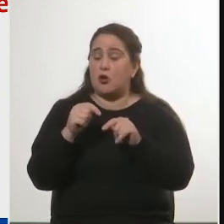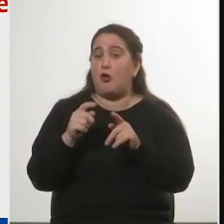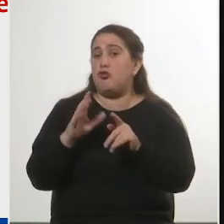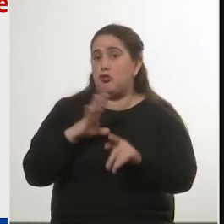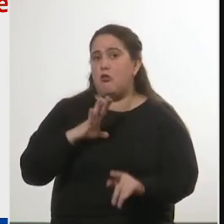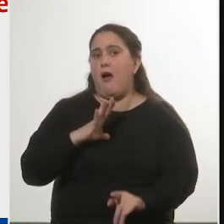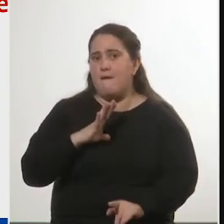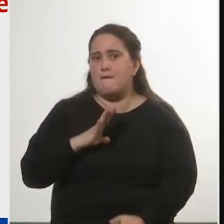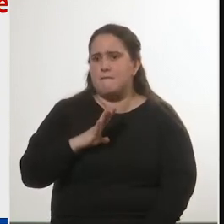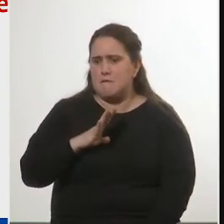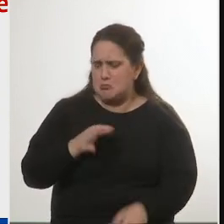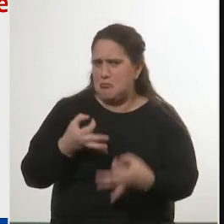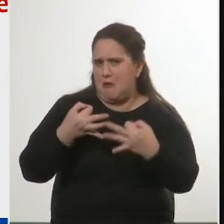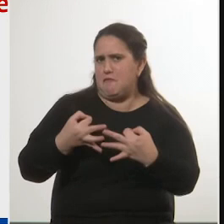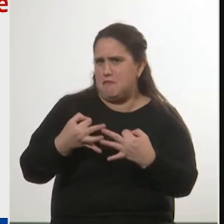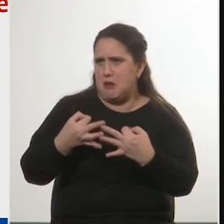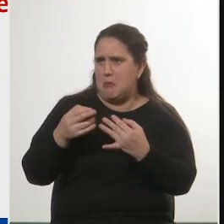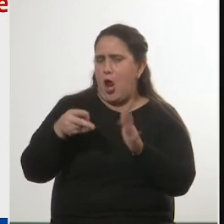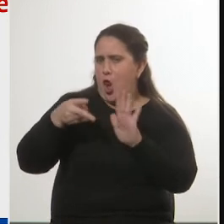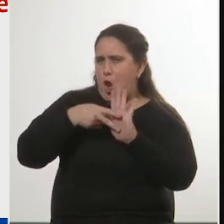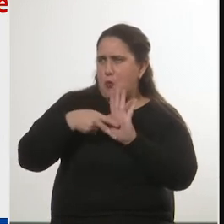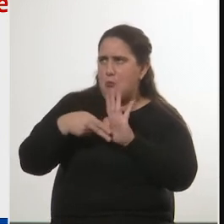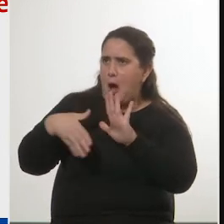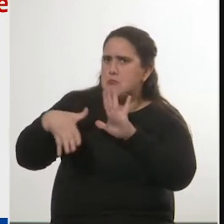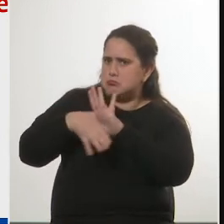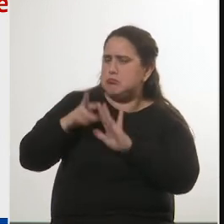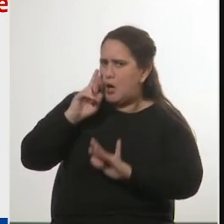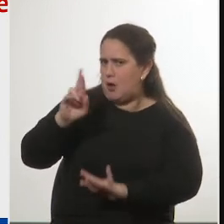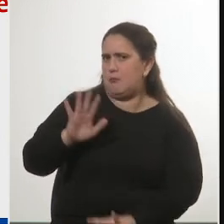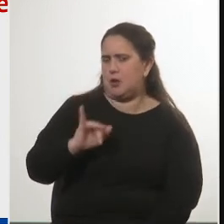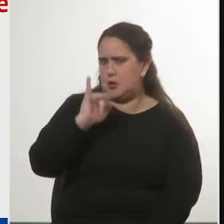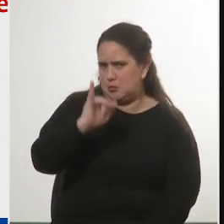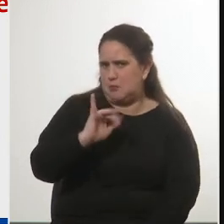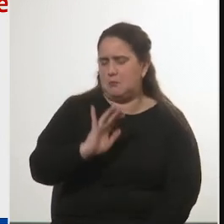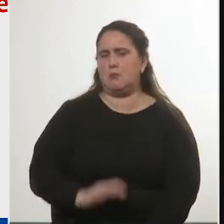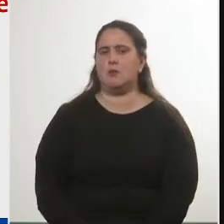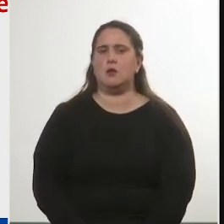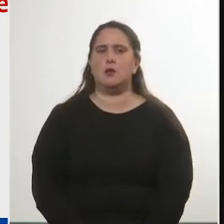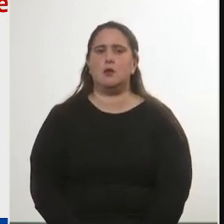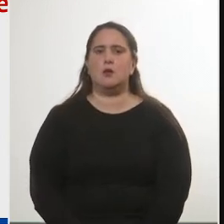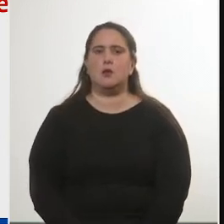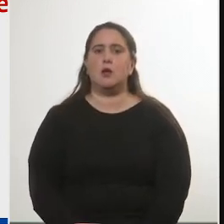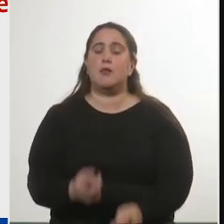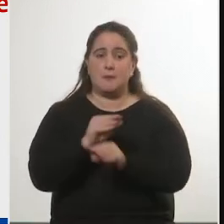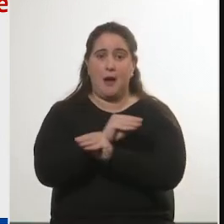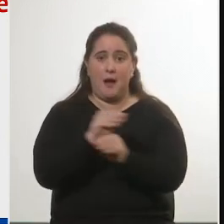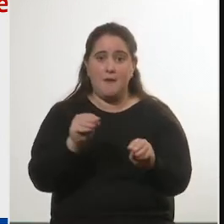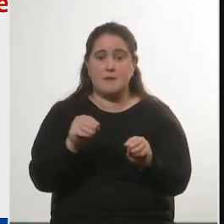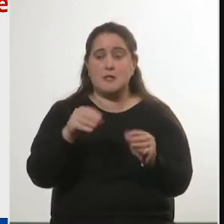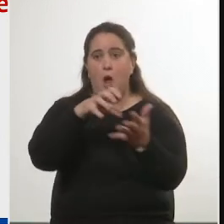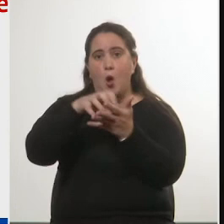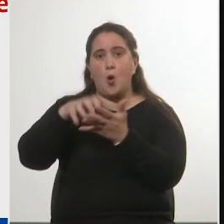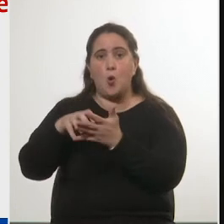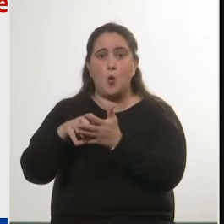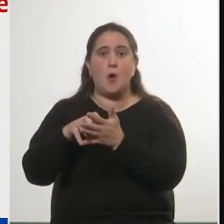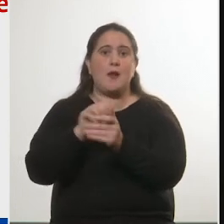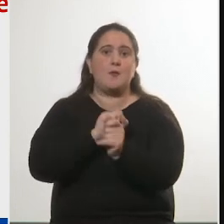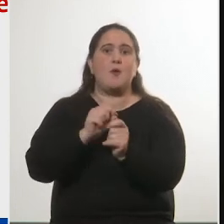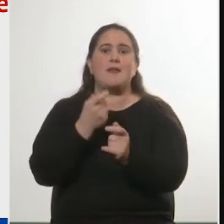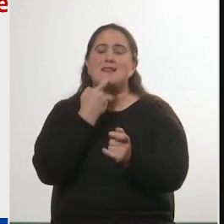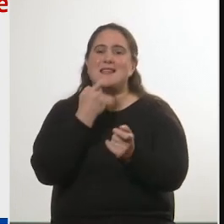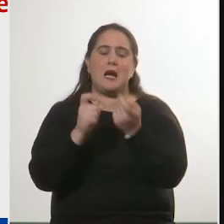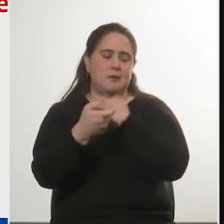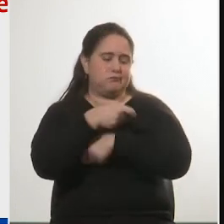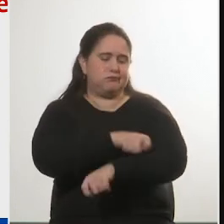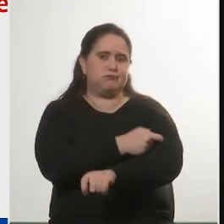continúa resultando conforme a la normativa vigente. Se advierte a los centros de diálisis por la eventualidad